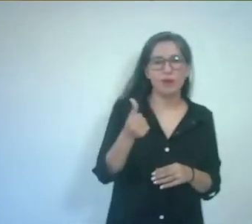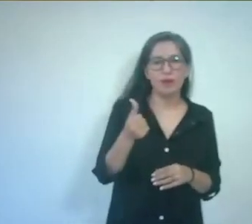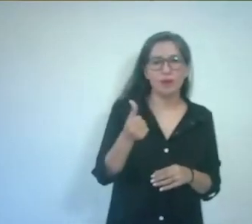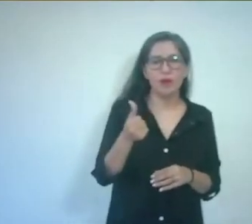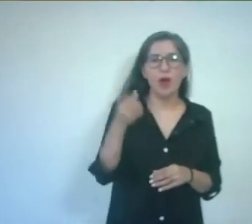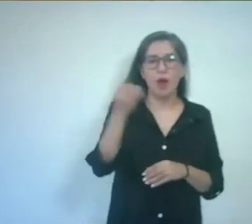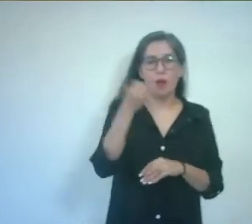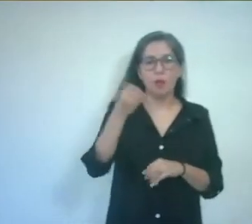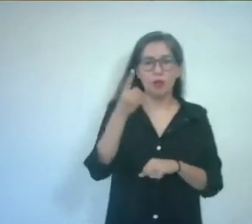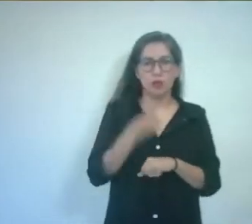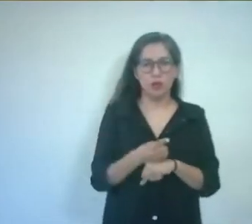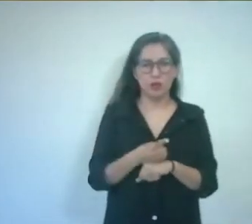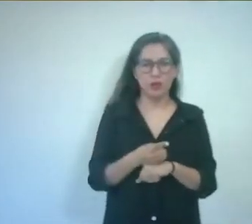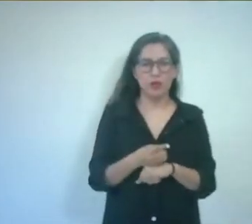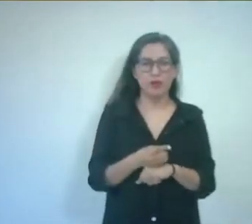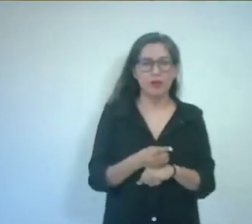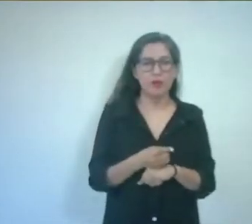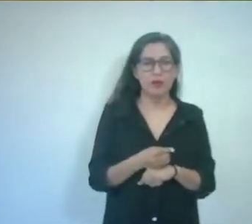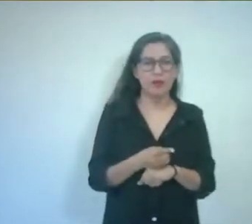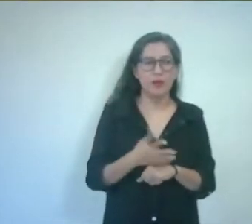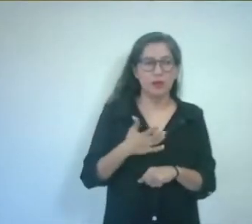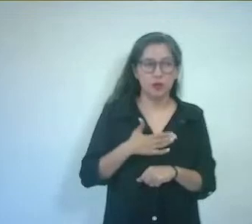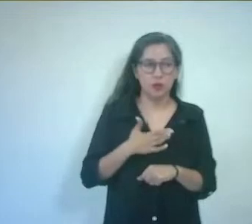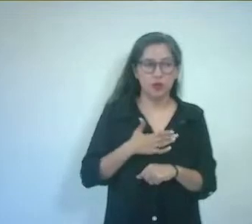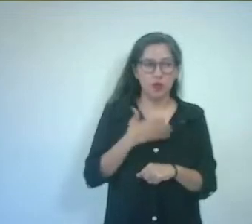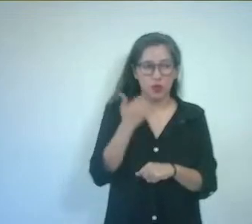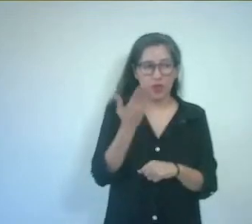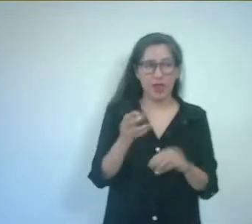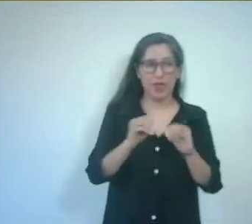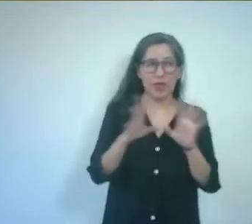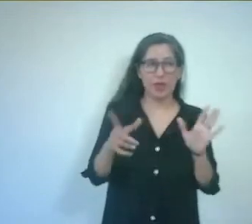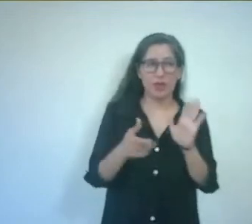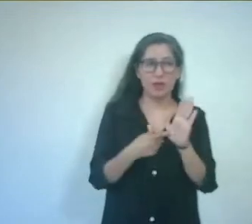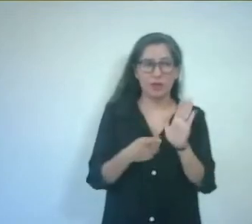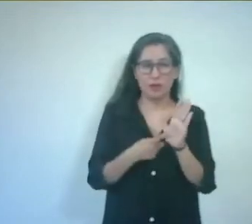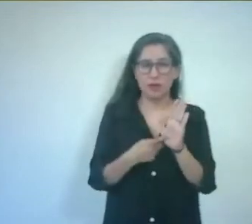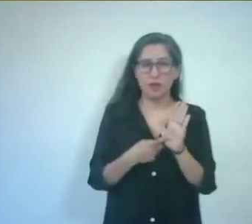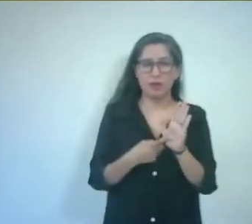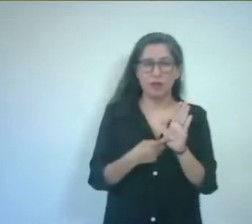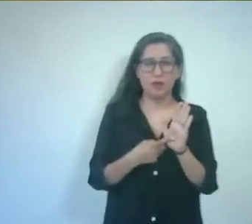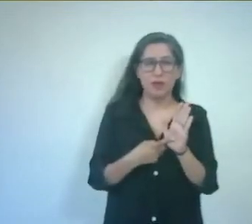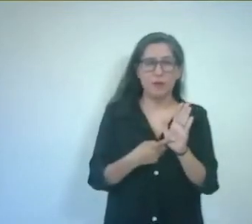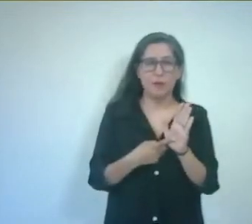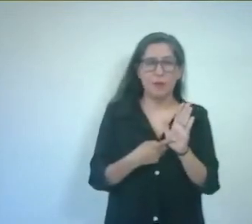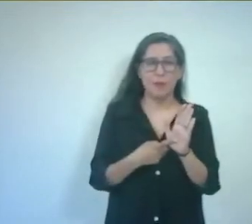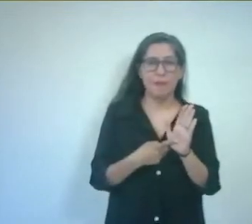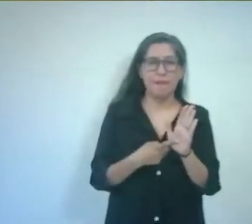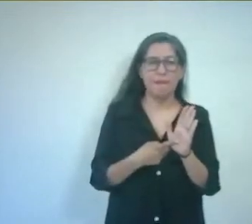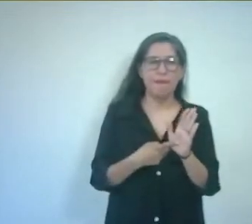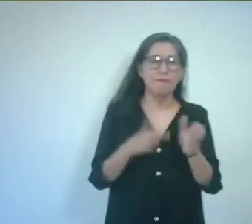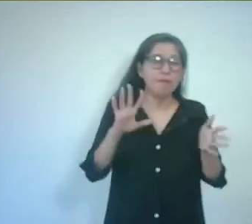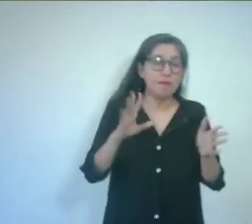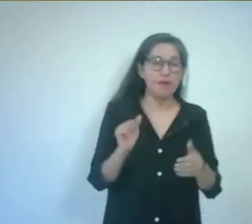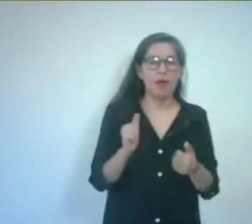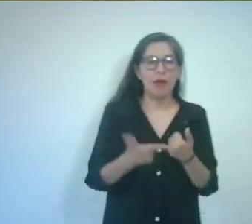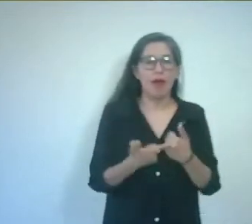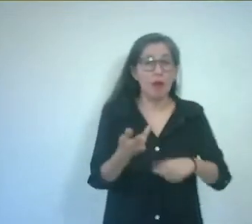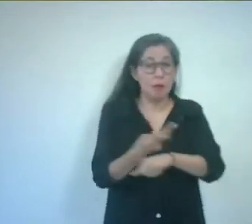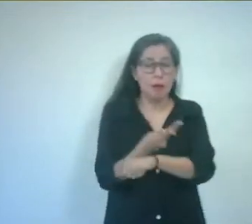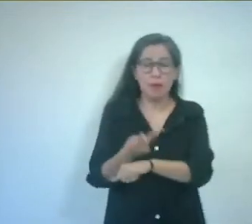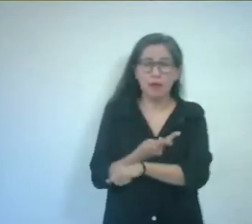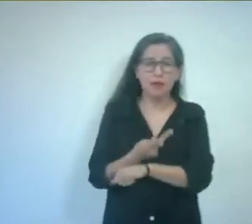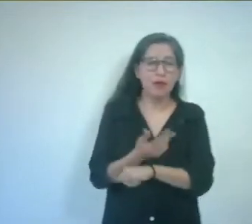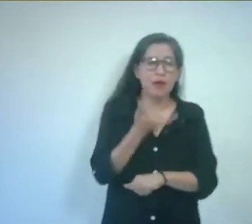la primera oportunidad, que eso yo lo quiero resaltar, más allá de esos discursos de que algo va a pasar, que nos